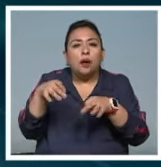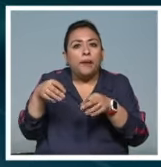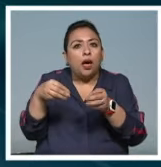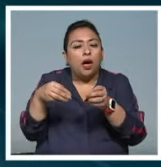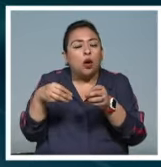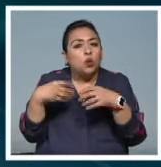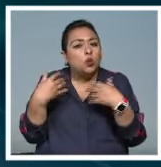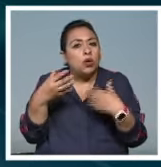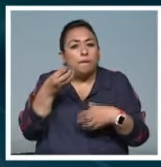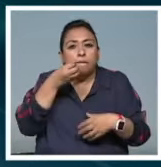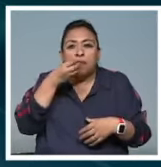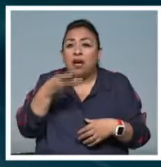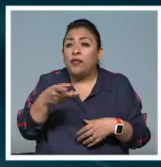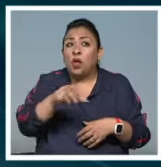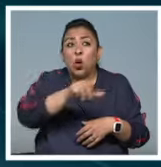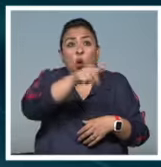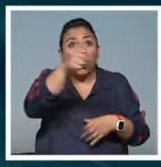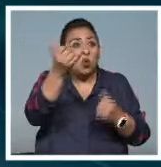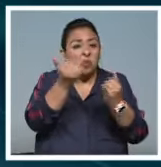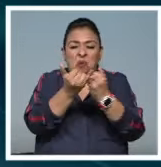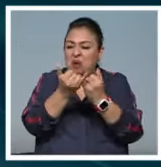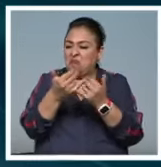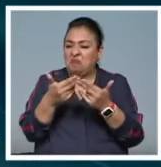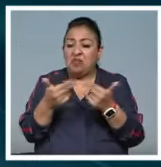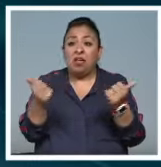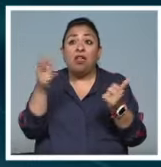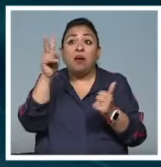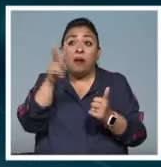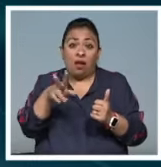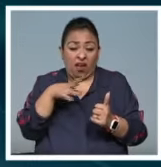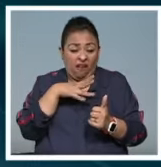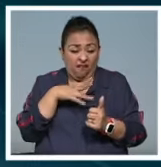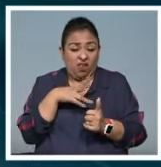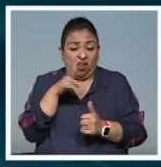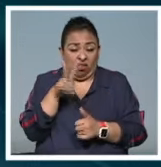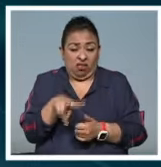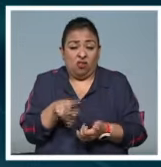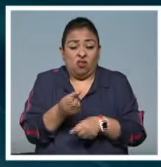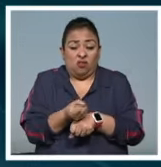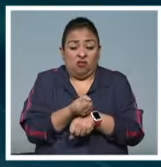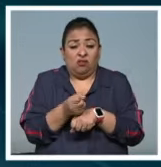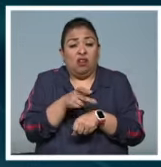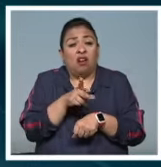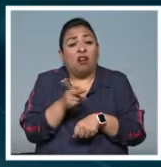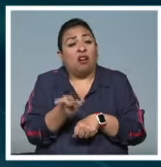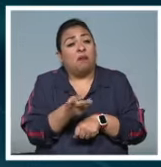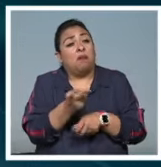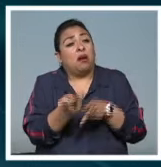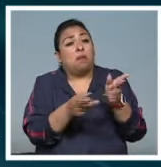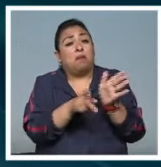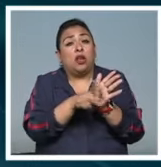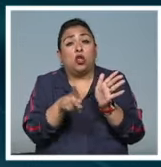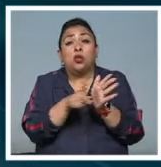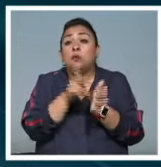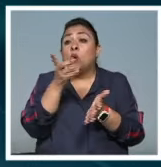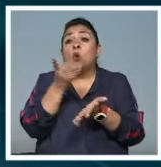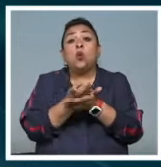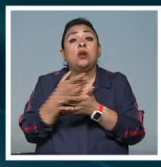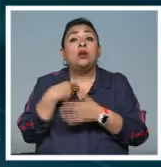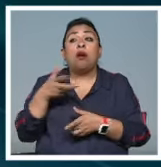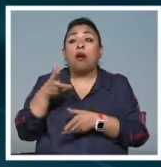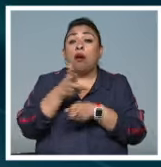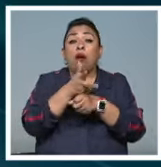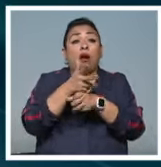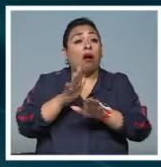era riquísimo y nadie lo hacía más porque que ella. Porque tenía la vena periodística. O sea, sí, no, el chiste no es solo ir recorriendo las calles y la ciudad con una